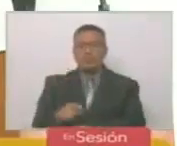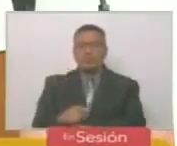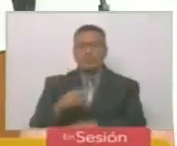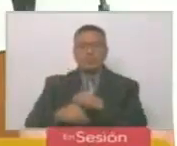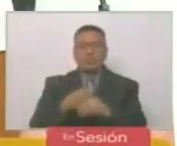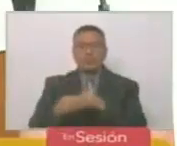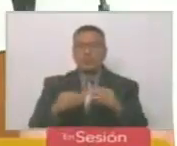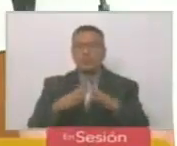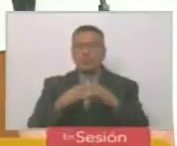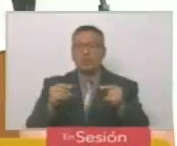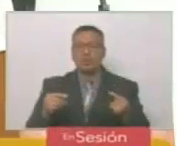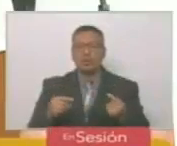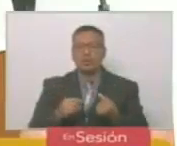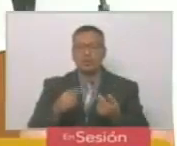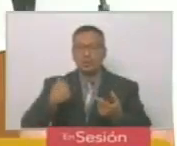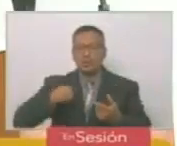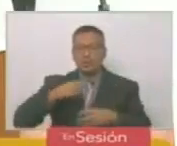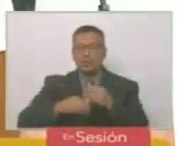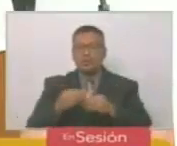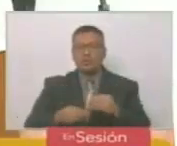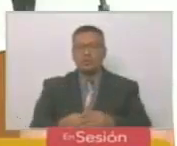cumplía todas las condiciones